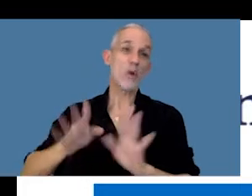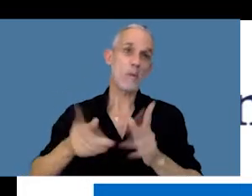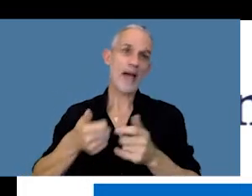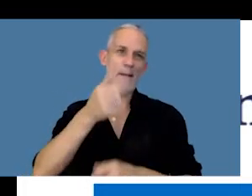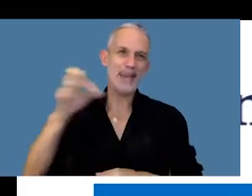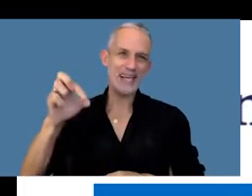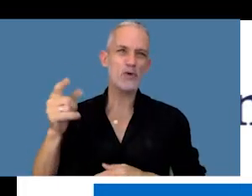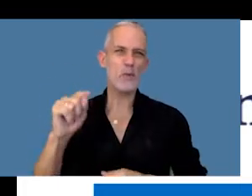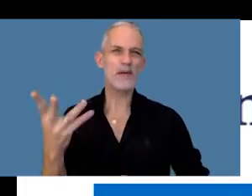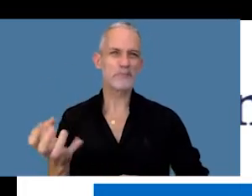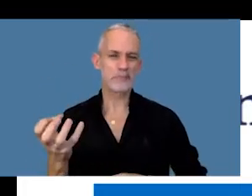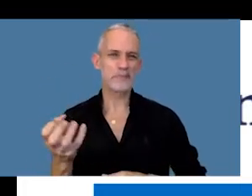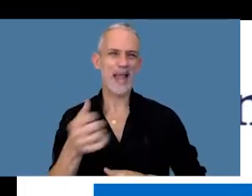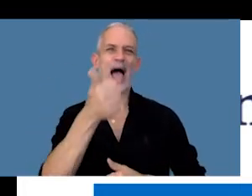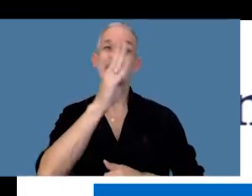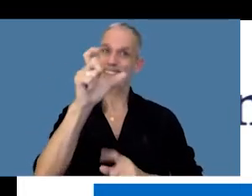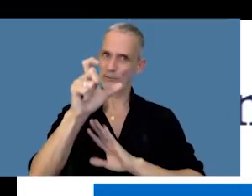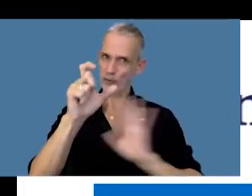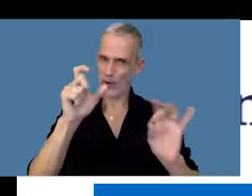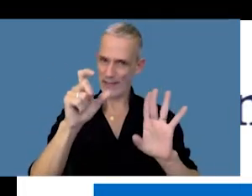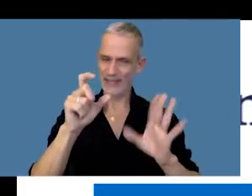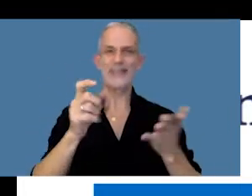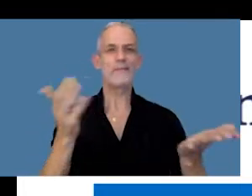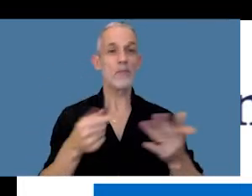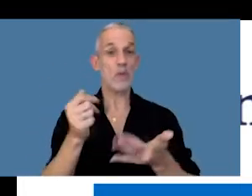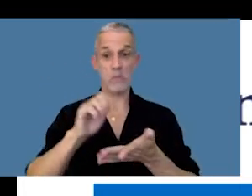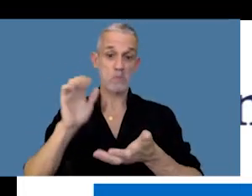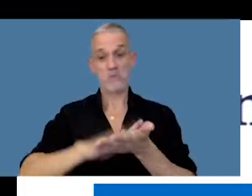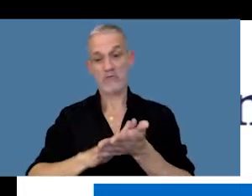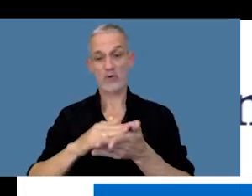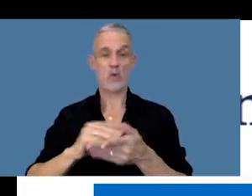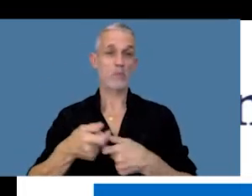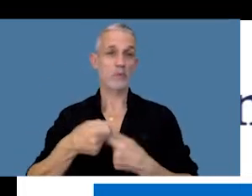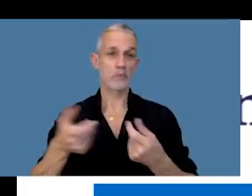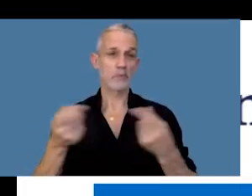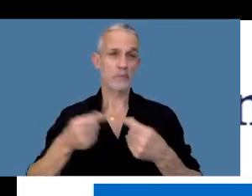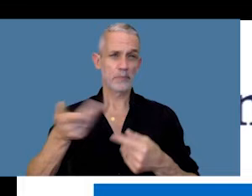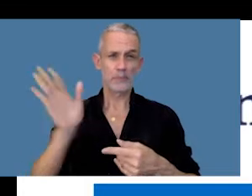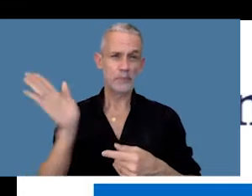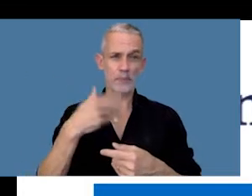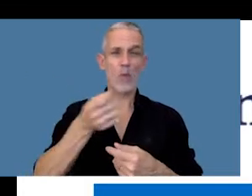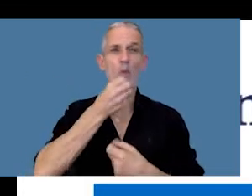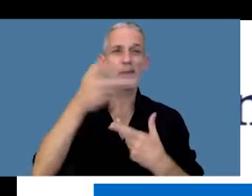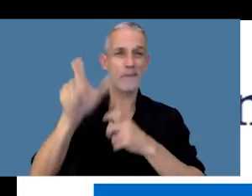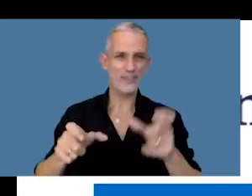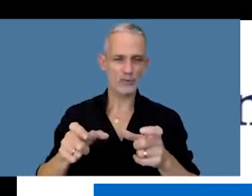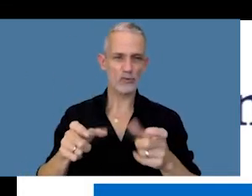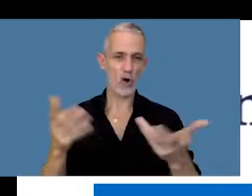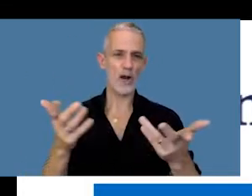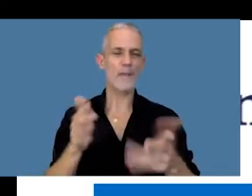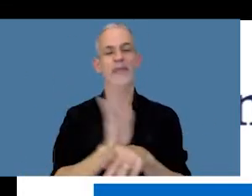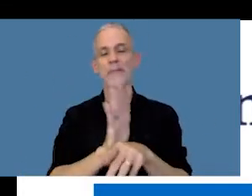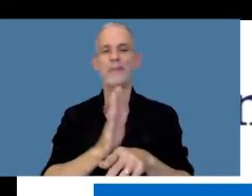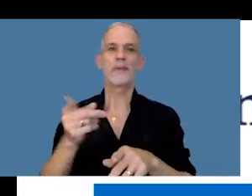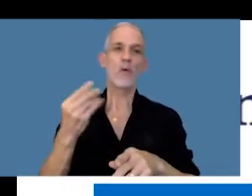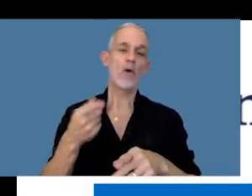aplicación en la cual van a poder emitir comprobantes masivamente a consumidor final. Dicho de otra manera, se